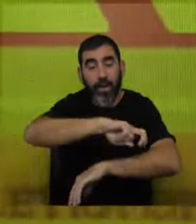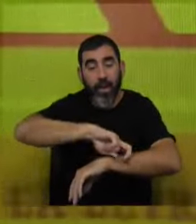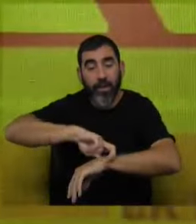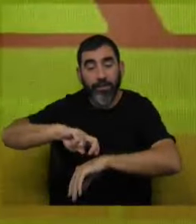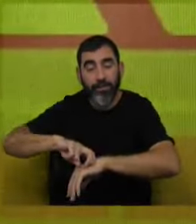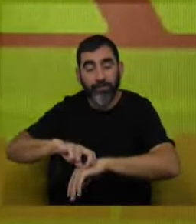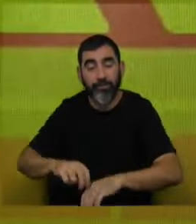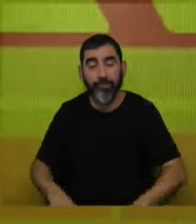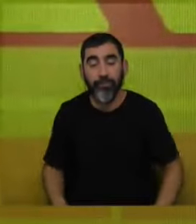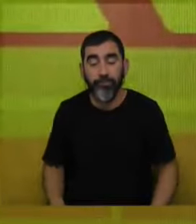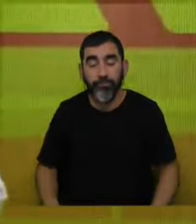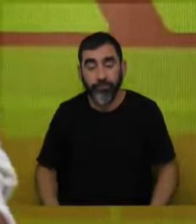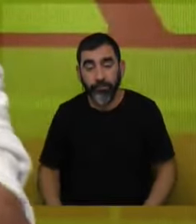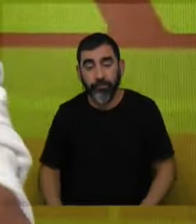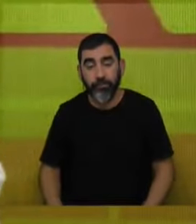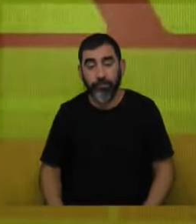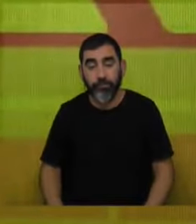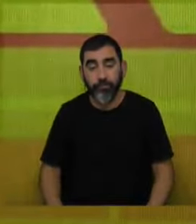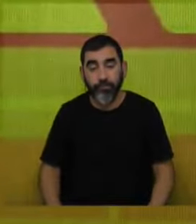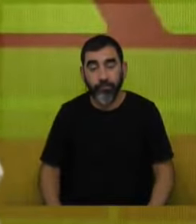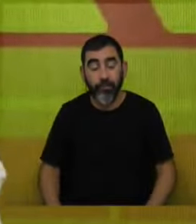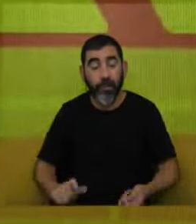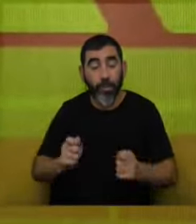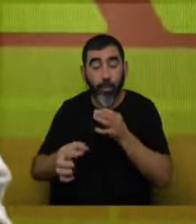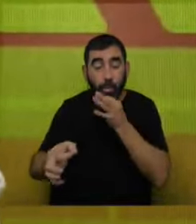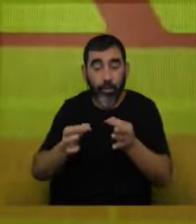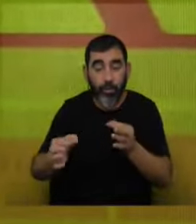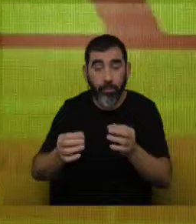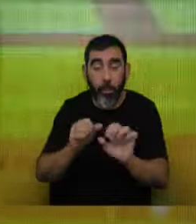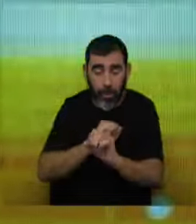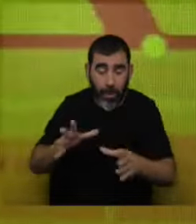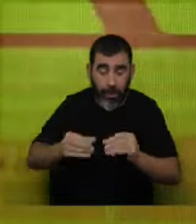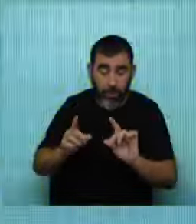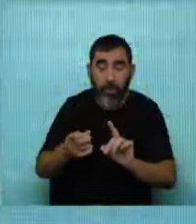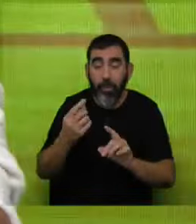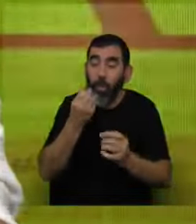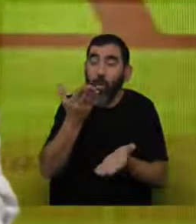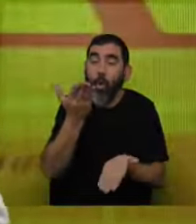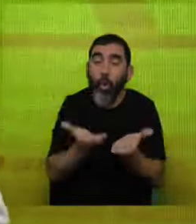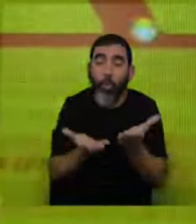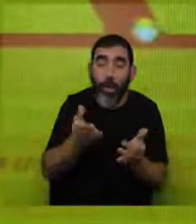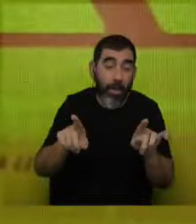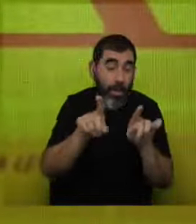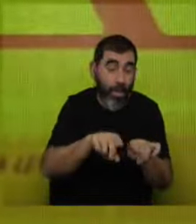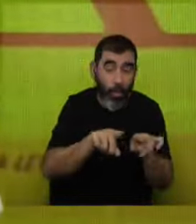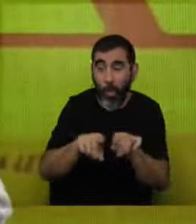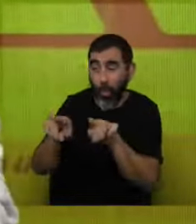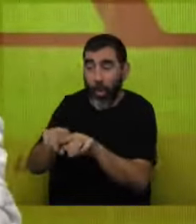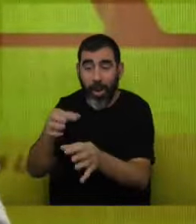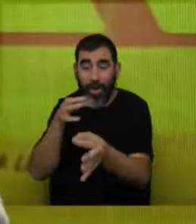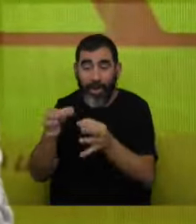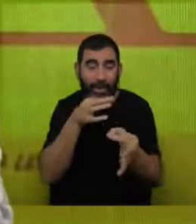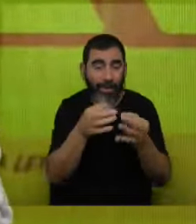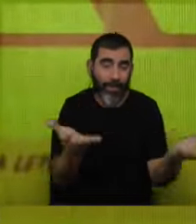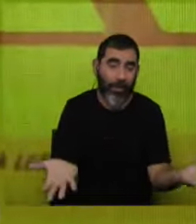situación de calle y que no Entonces un cambio de criterio que puede ser aceptable pero que está bueno Al momento de analizar los distintos